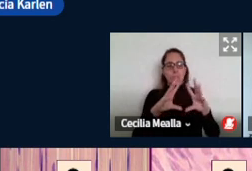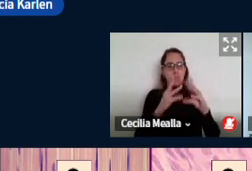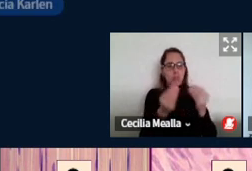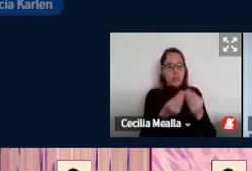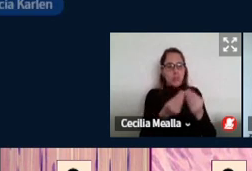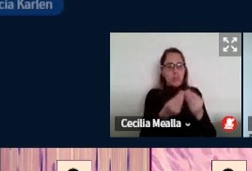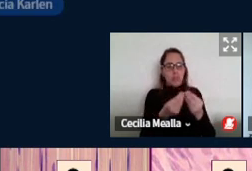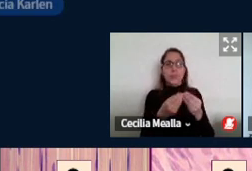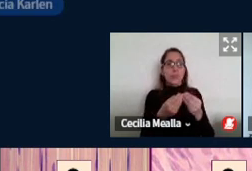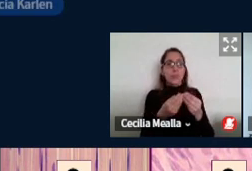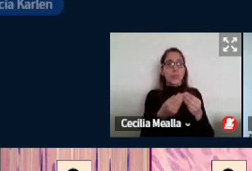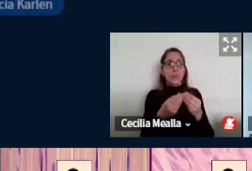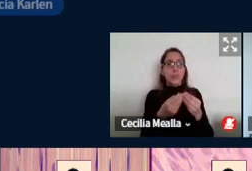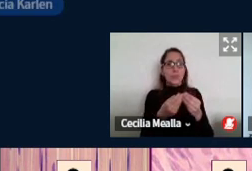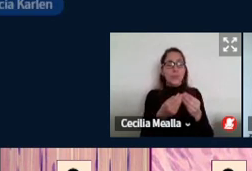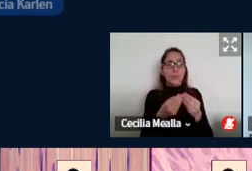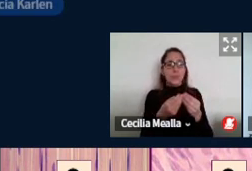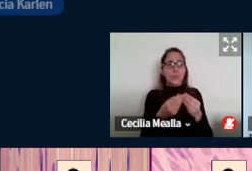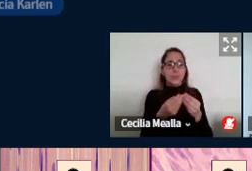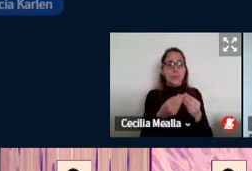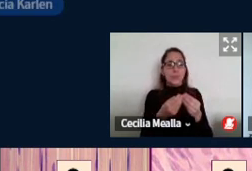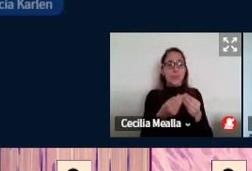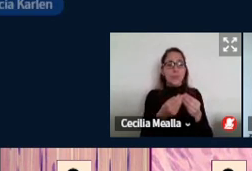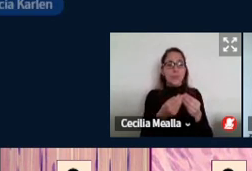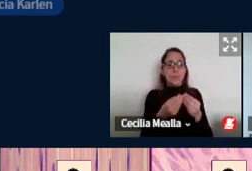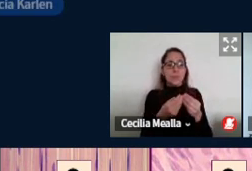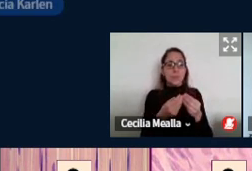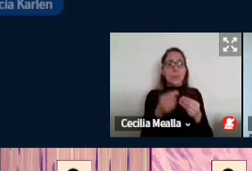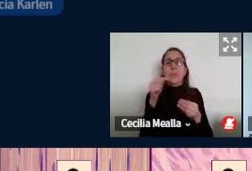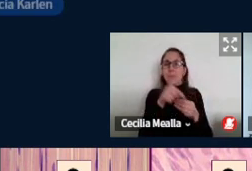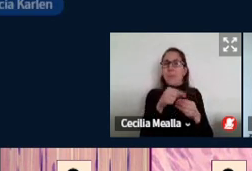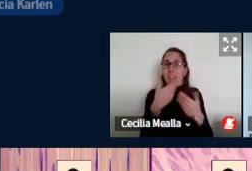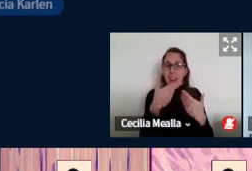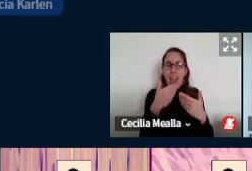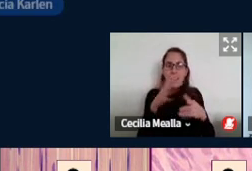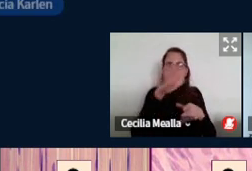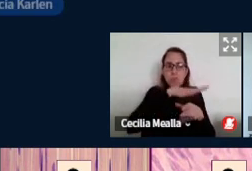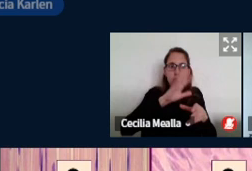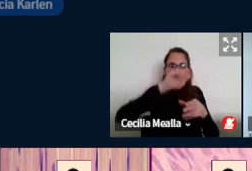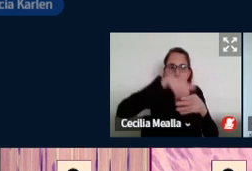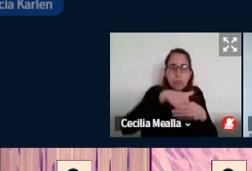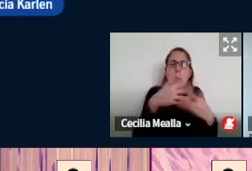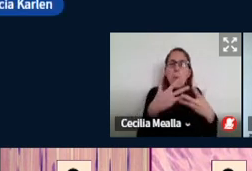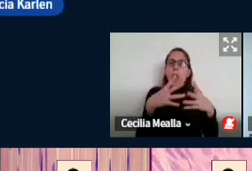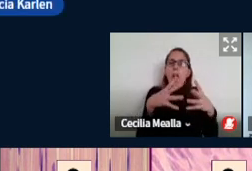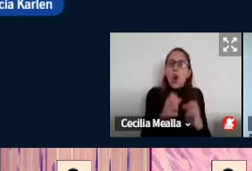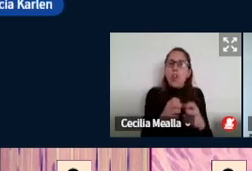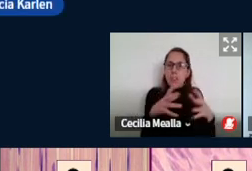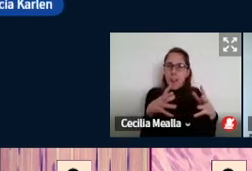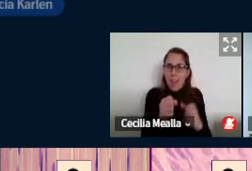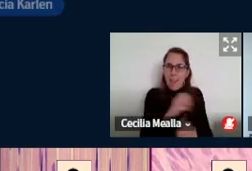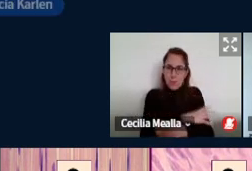estructural de la fibra que permitía la contractilidad del músculo.